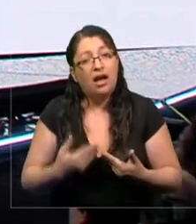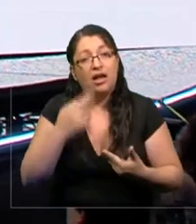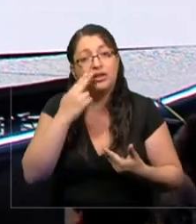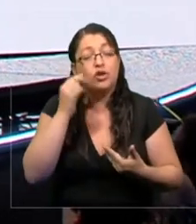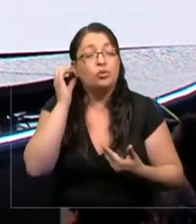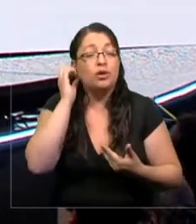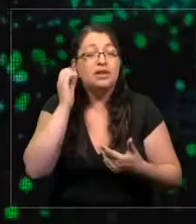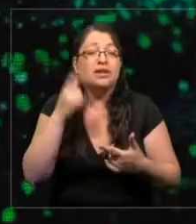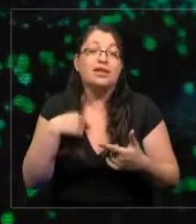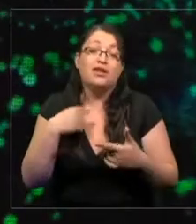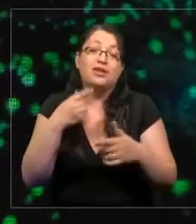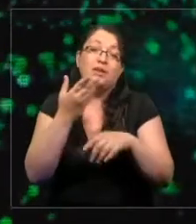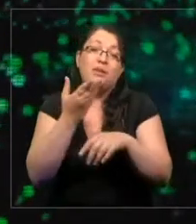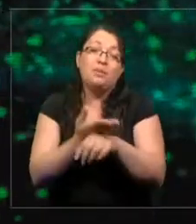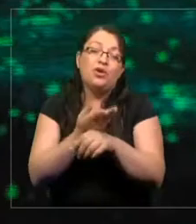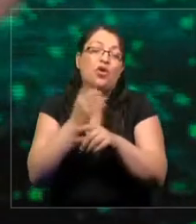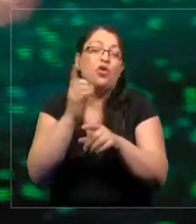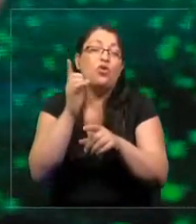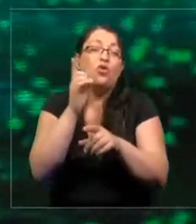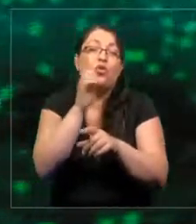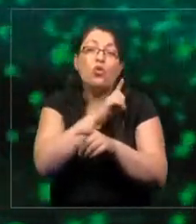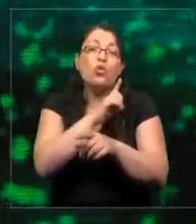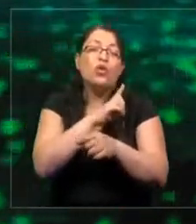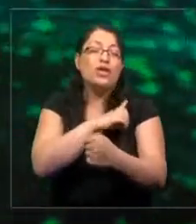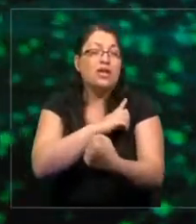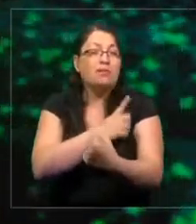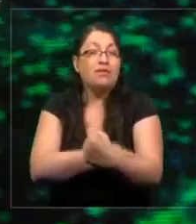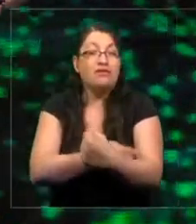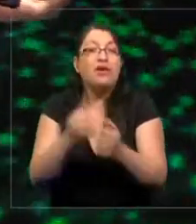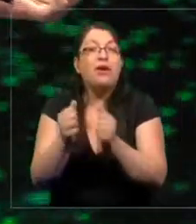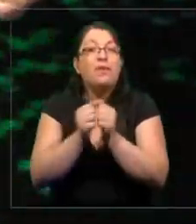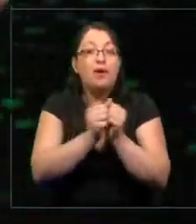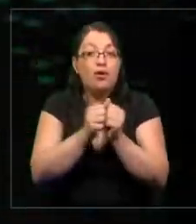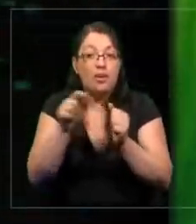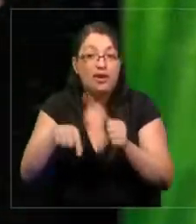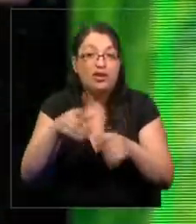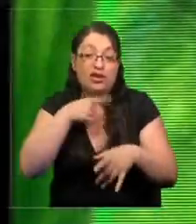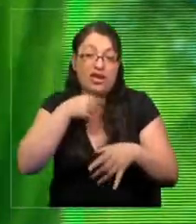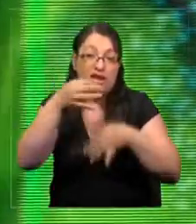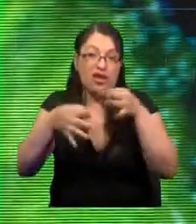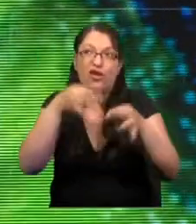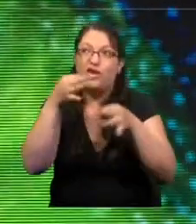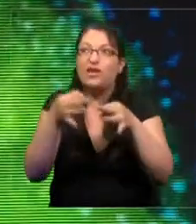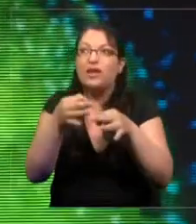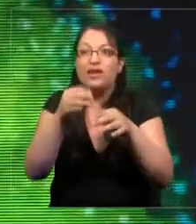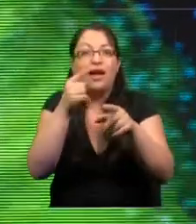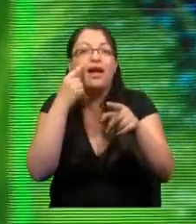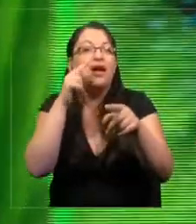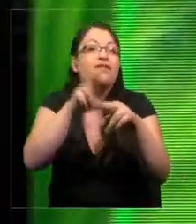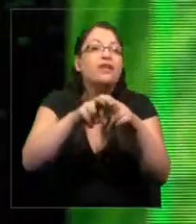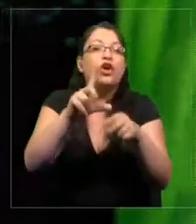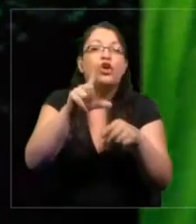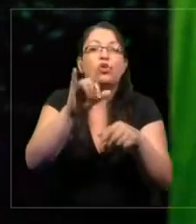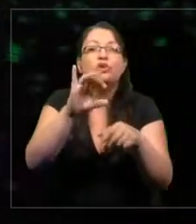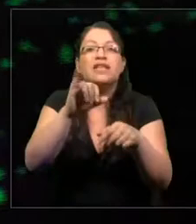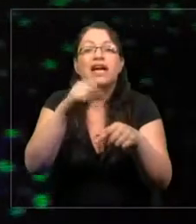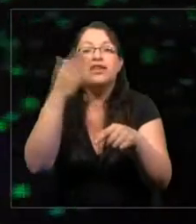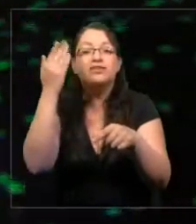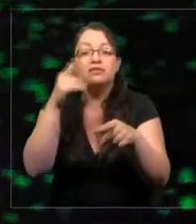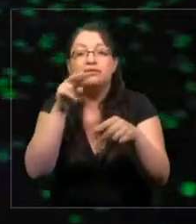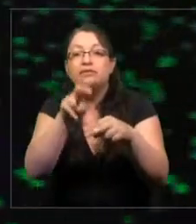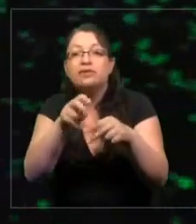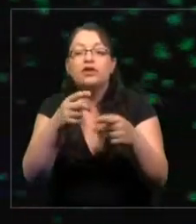esfuerzo para acompañarme en esto que les quiero contar por ahí debe estar el luciano que vino en algún momento y lo que yo vengo a hablar aquí